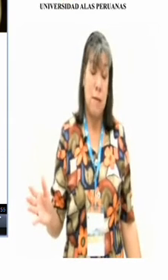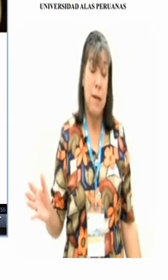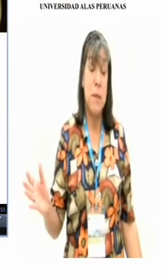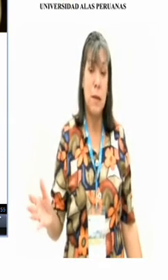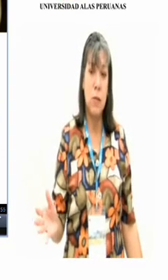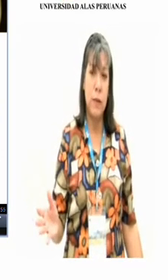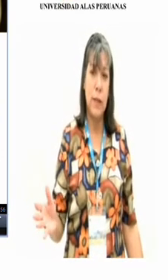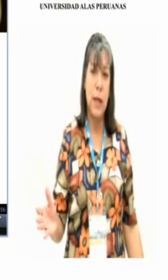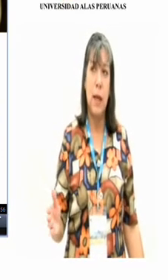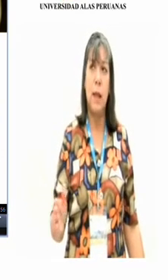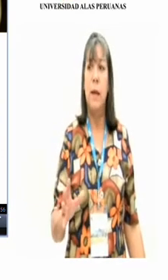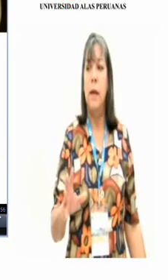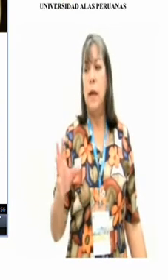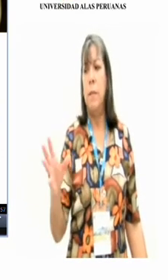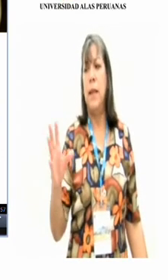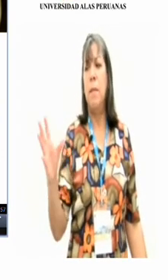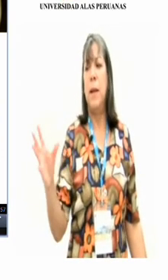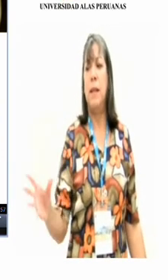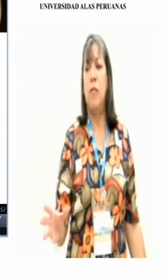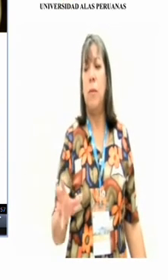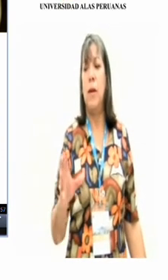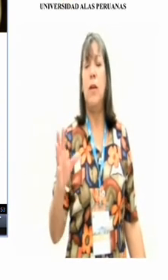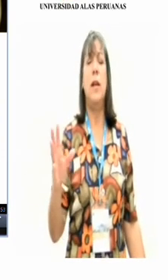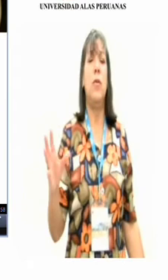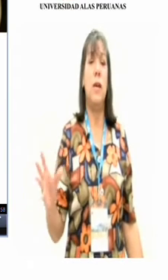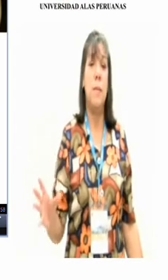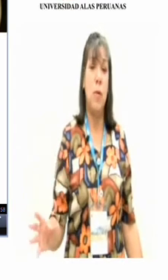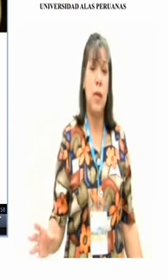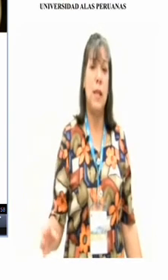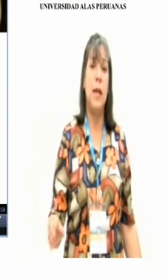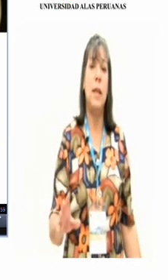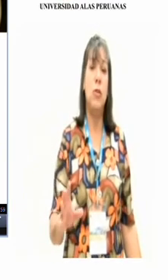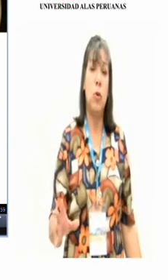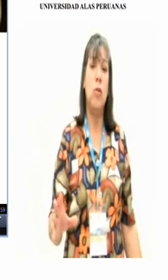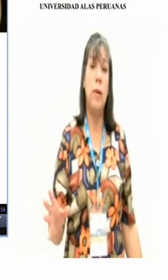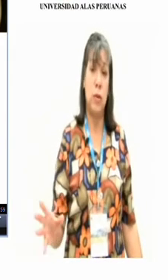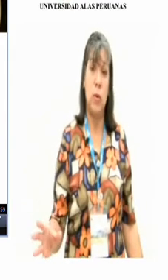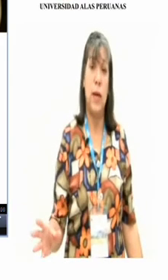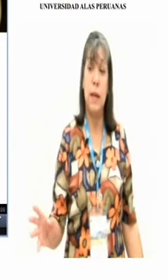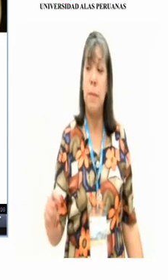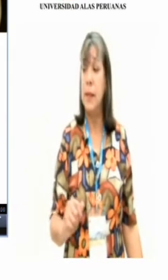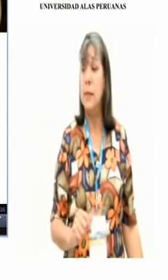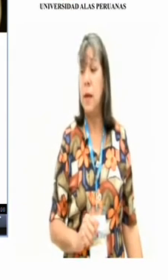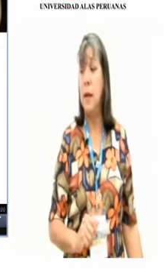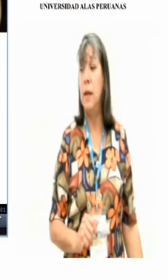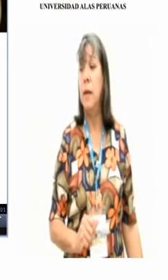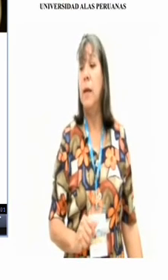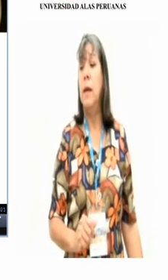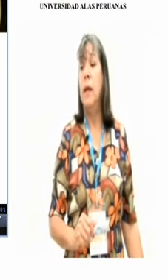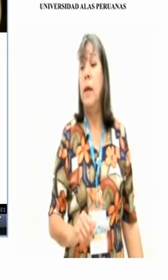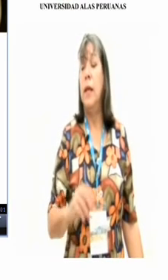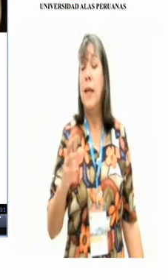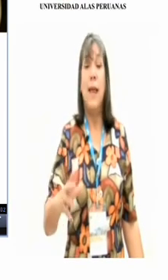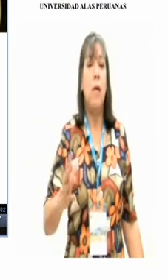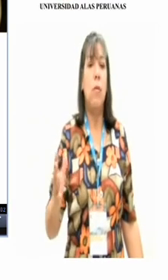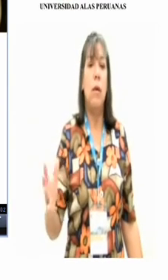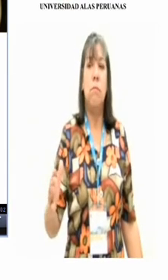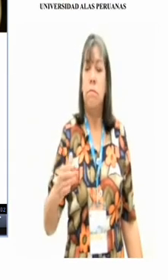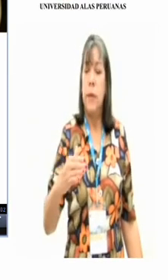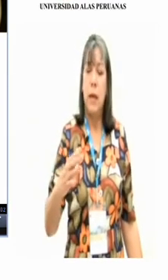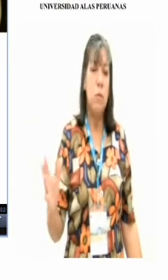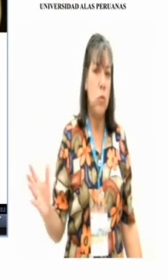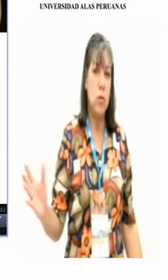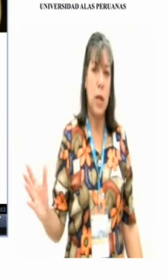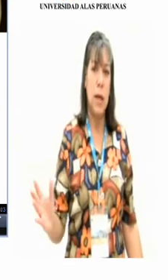es cada vez más sofisticada. Generalmente las plataformas los llaman hoy en día en entornos virtuales de aprendizaje y